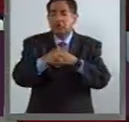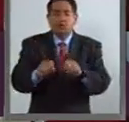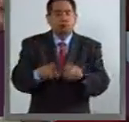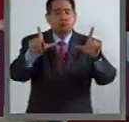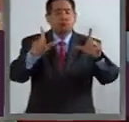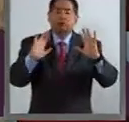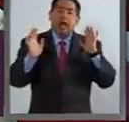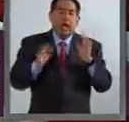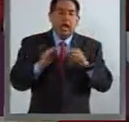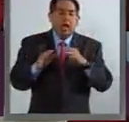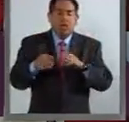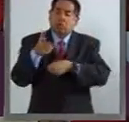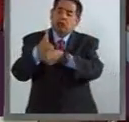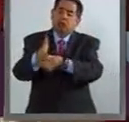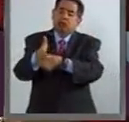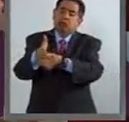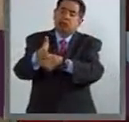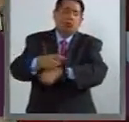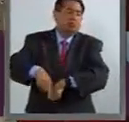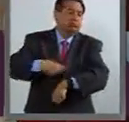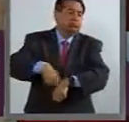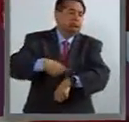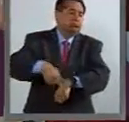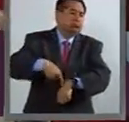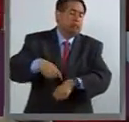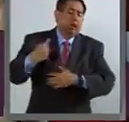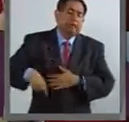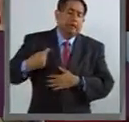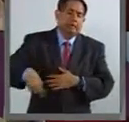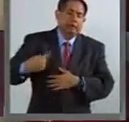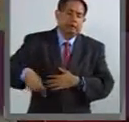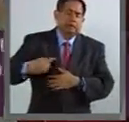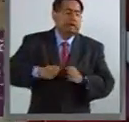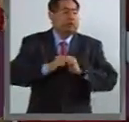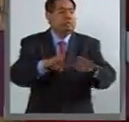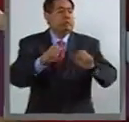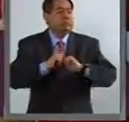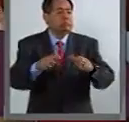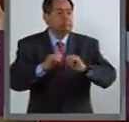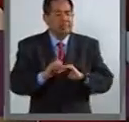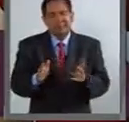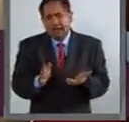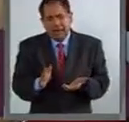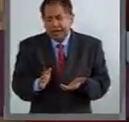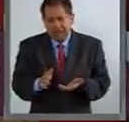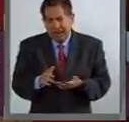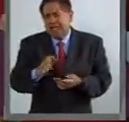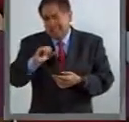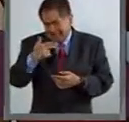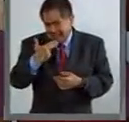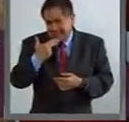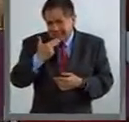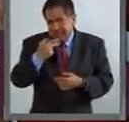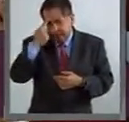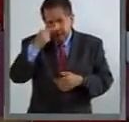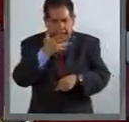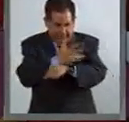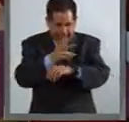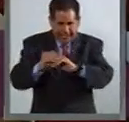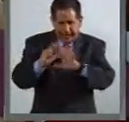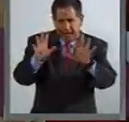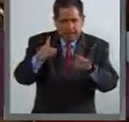que transmita horas continuas de los debates. Eso abona, por supuesto, en la transparencia y